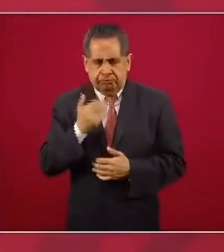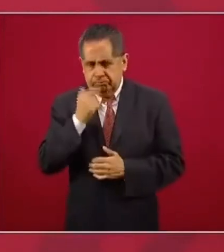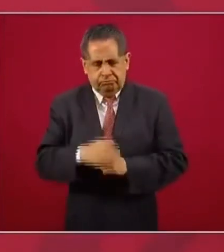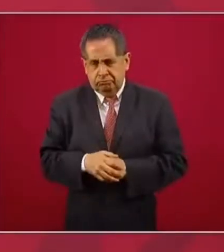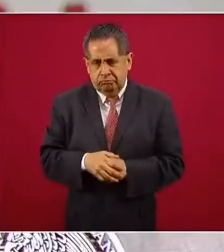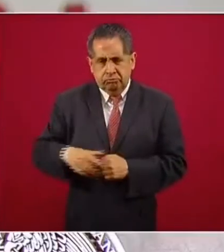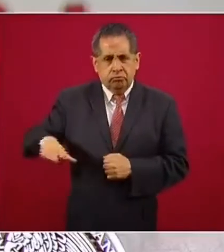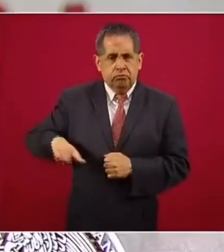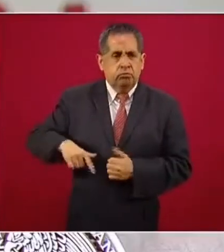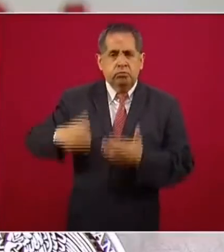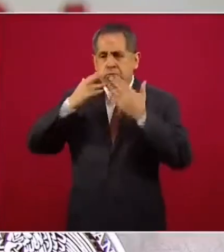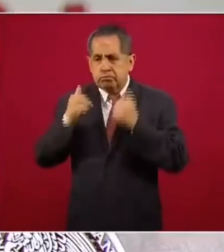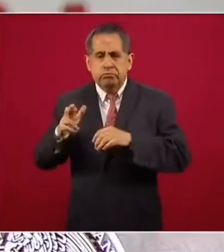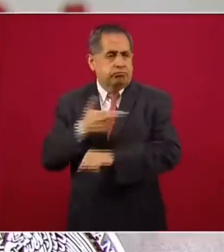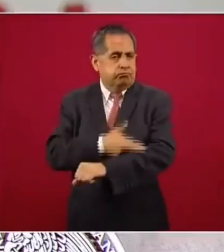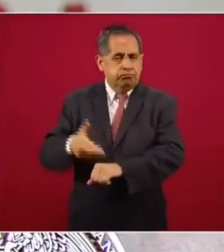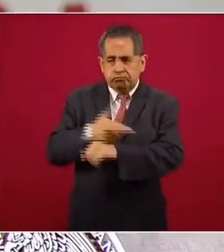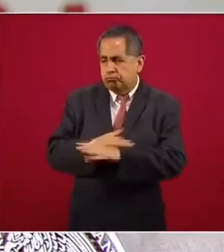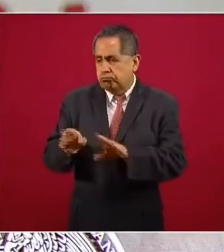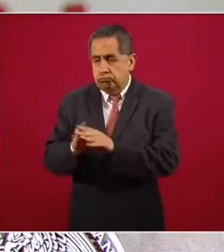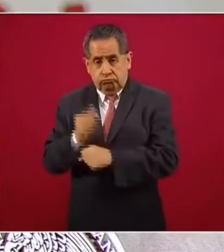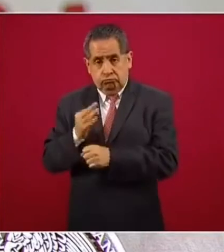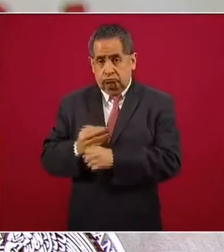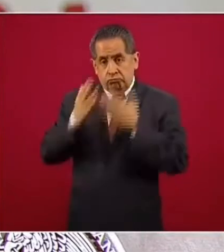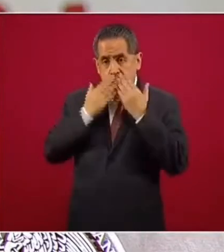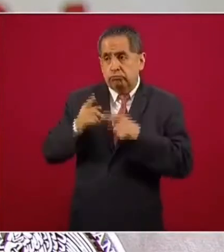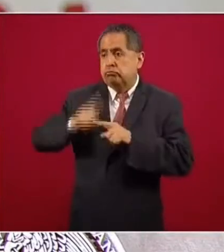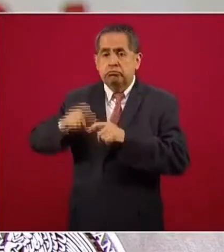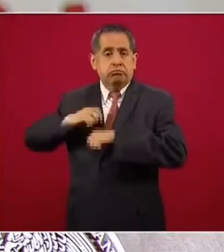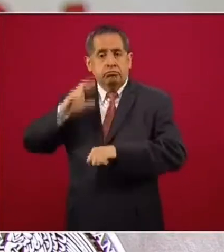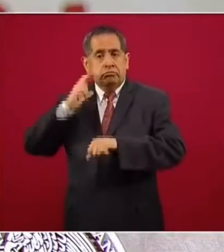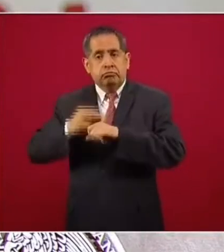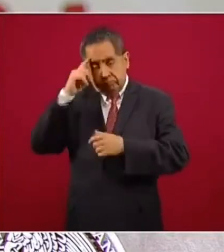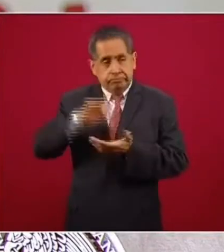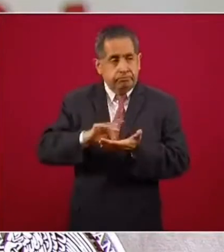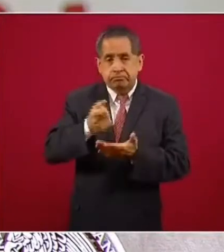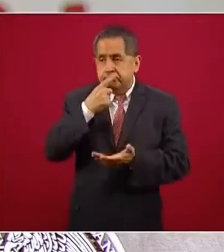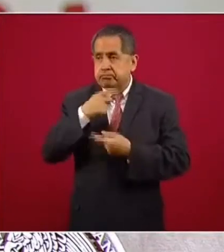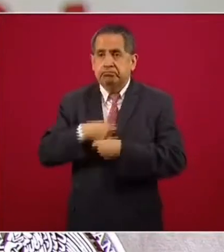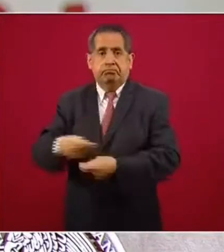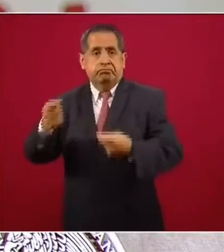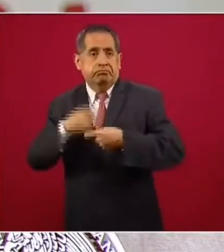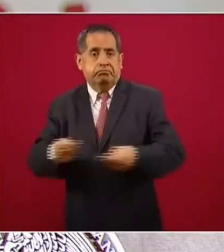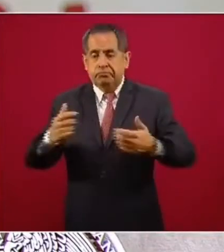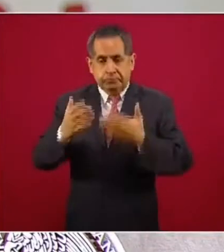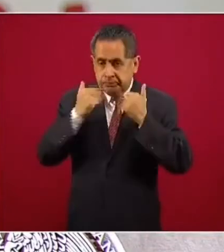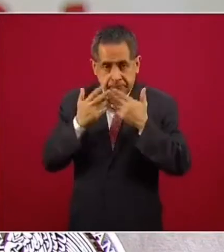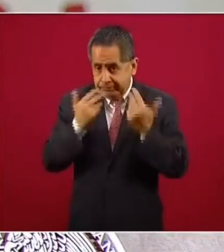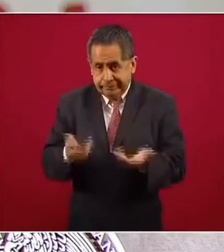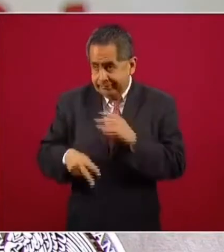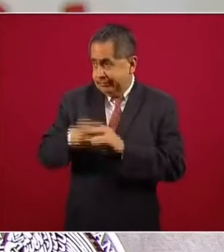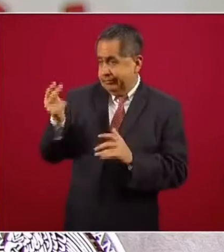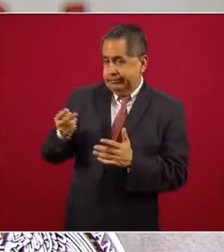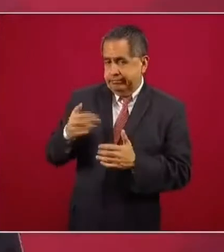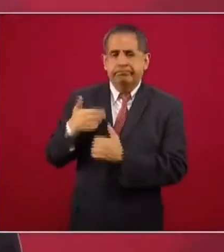contaba el Estado con un sistema de distribución, no cuenta el Estado con un sistema de distribución de